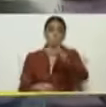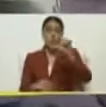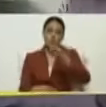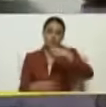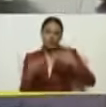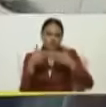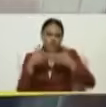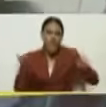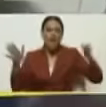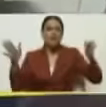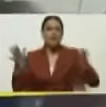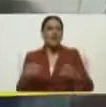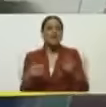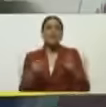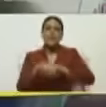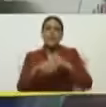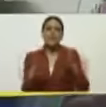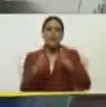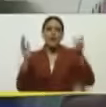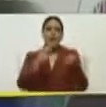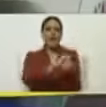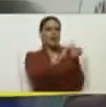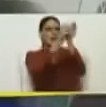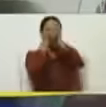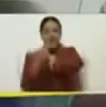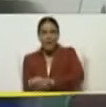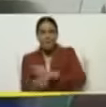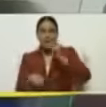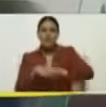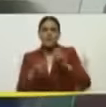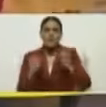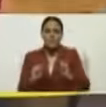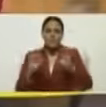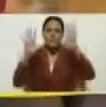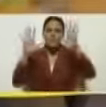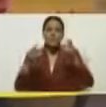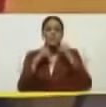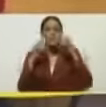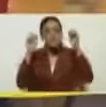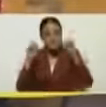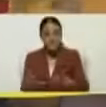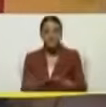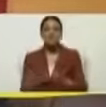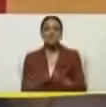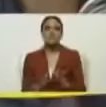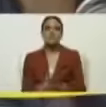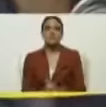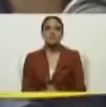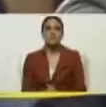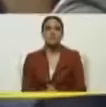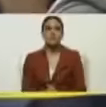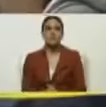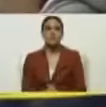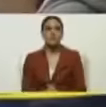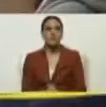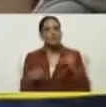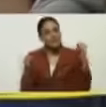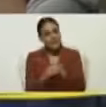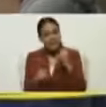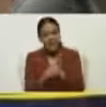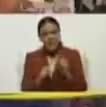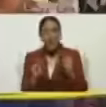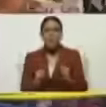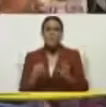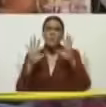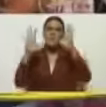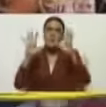a un tiempo de grandes cambios, a un tiempo milagroso y bendecido de trabajo,